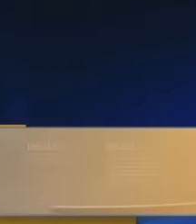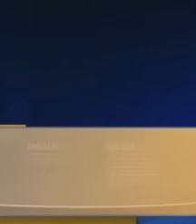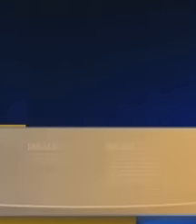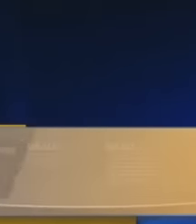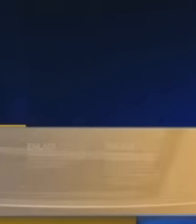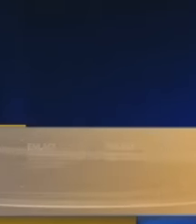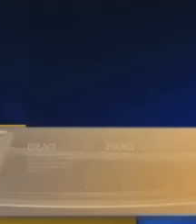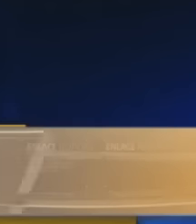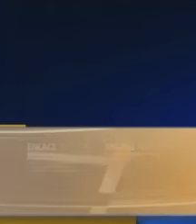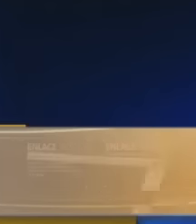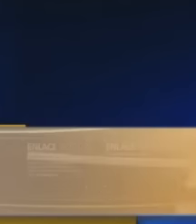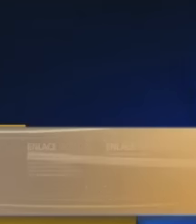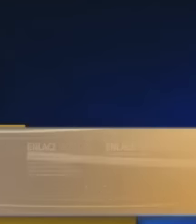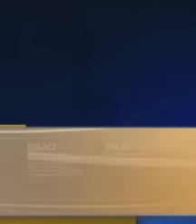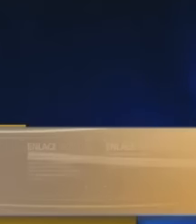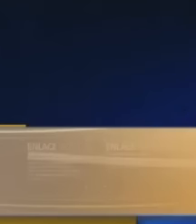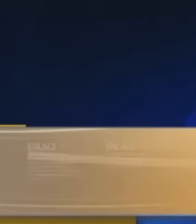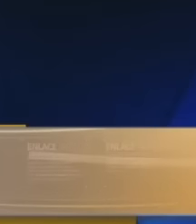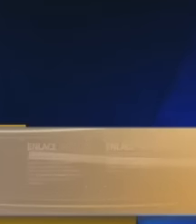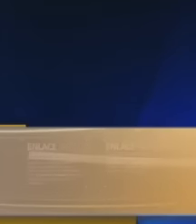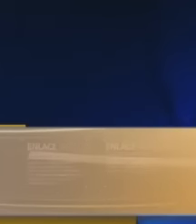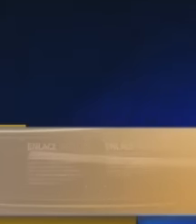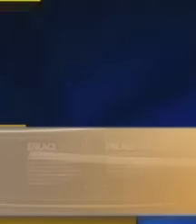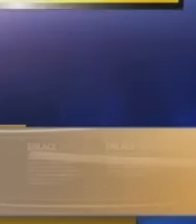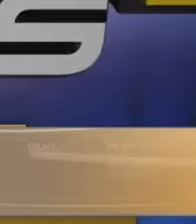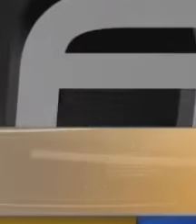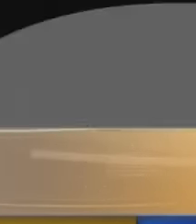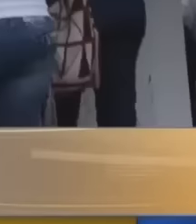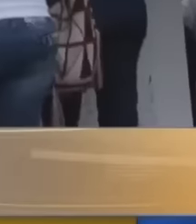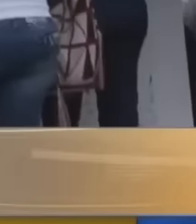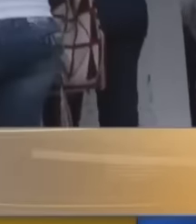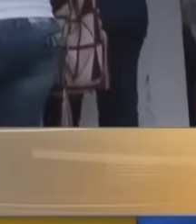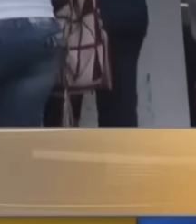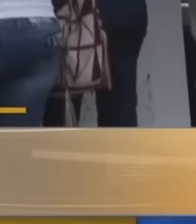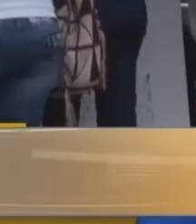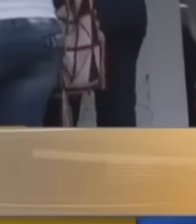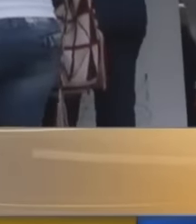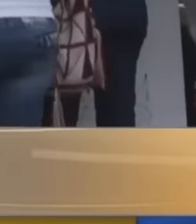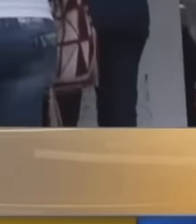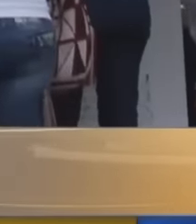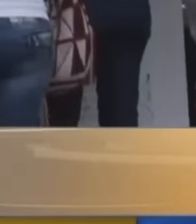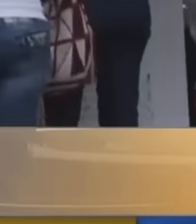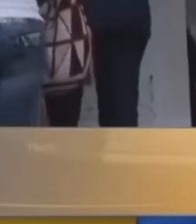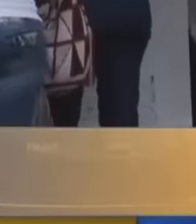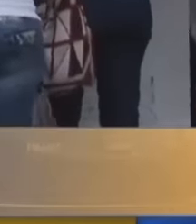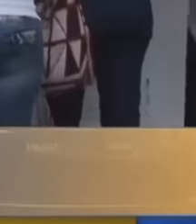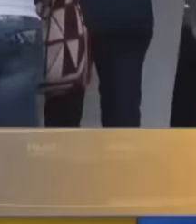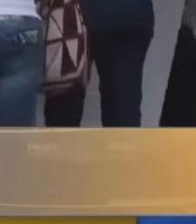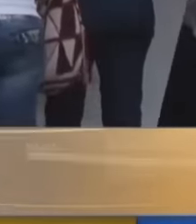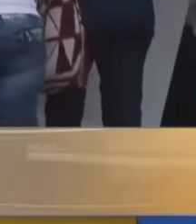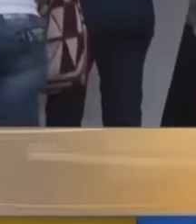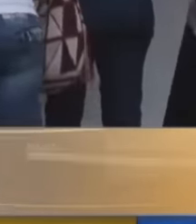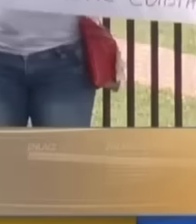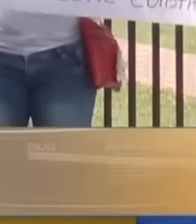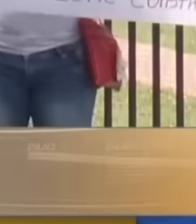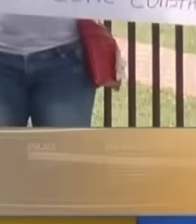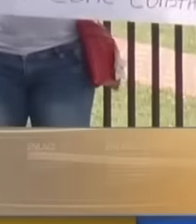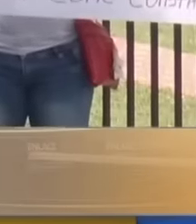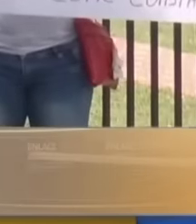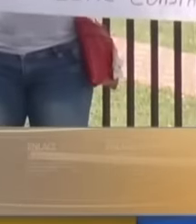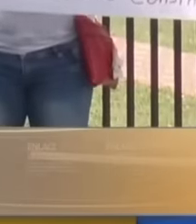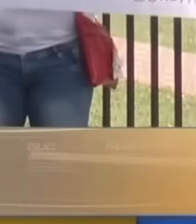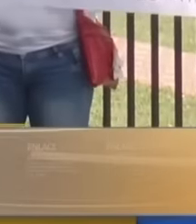sicarial. Días atrás había sido amenazado de muerte por parte de desconocidos. Madres comunitarias del Instituto Colombiano de Bienestar Familiar se sumarán al paro